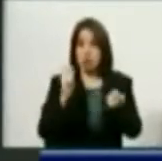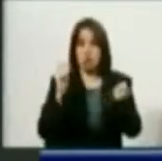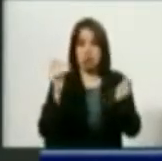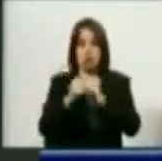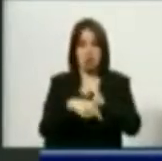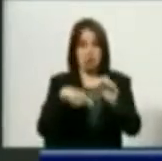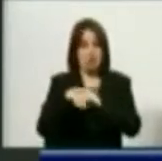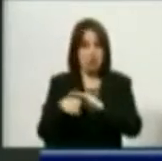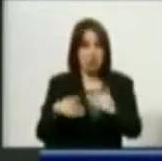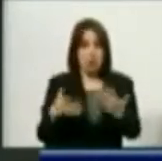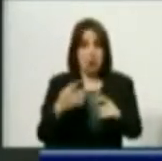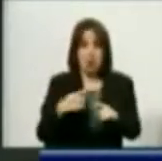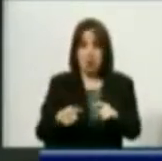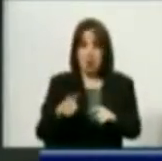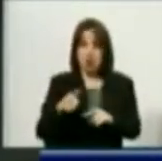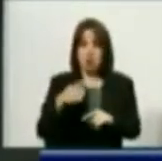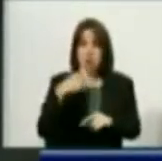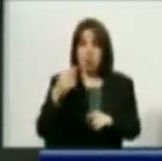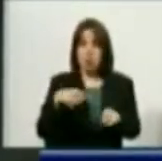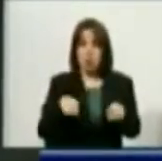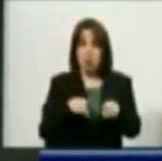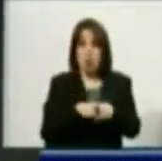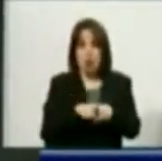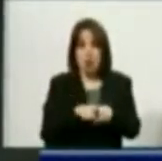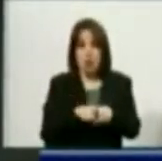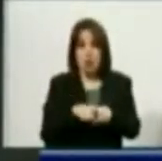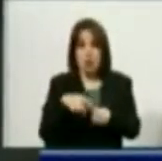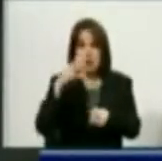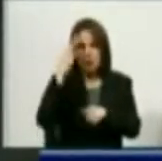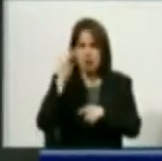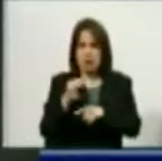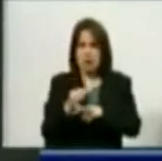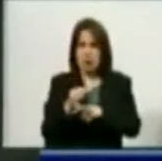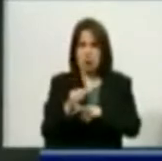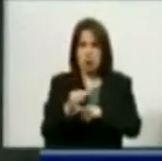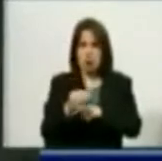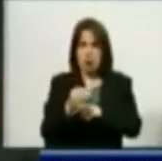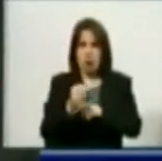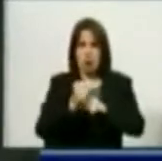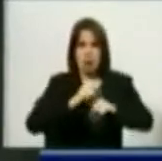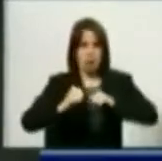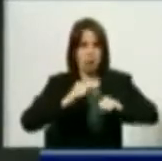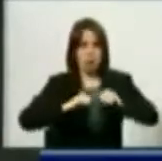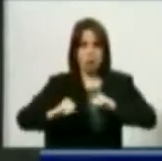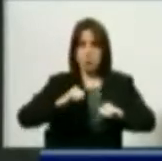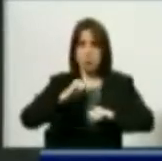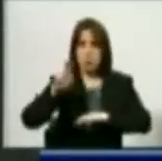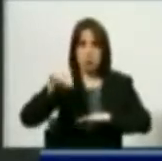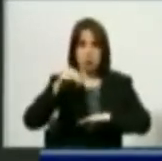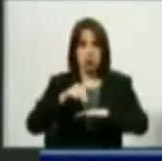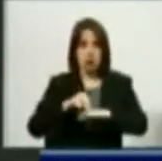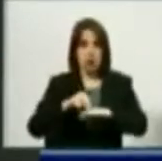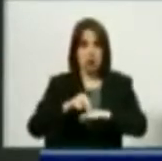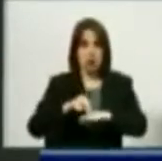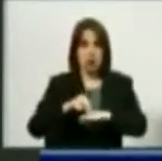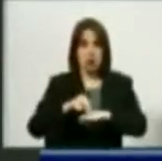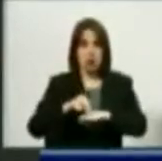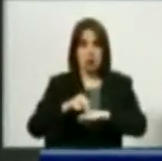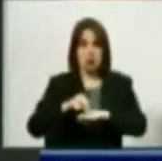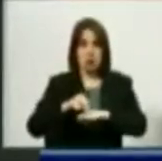pero igual creo que ese movimiento nacional no es un movimiento